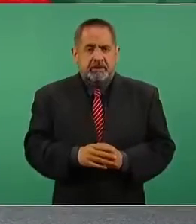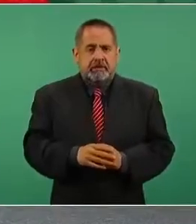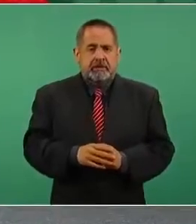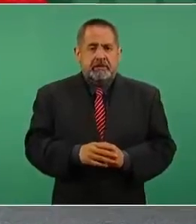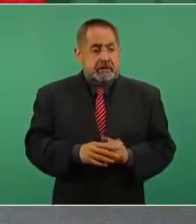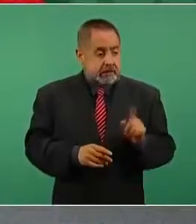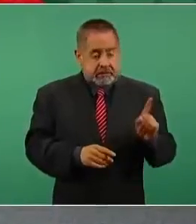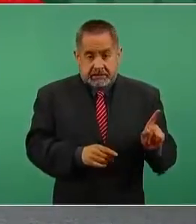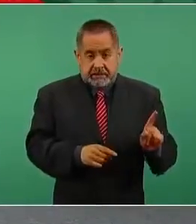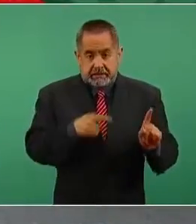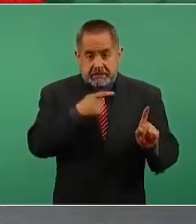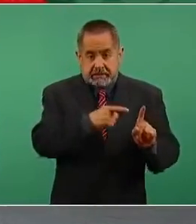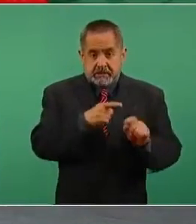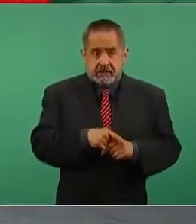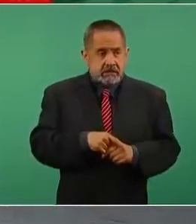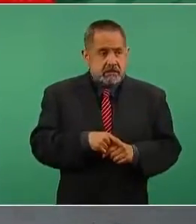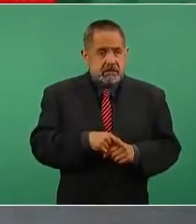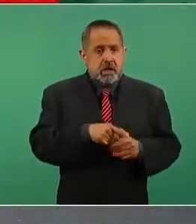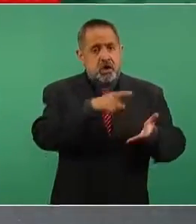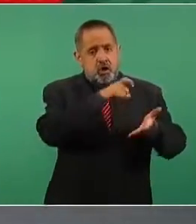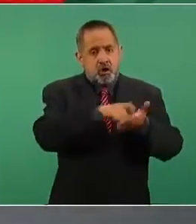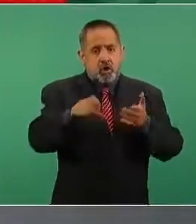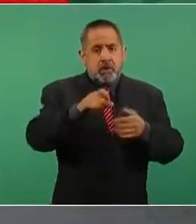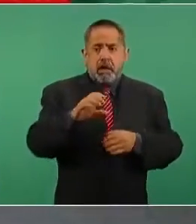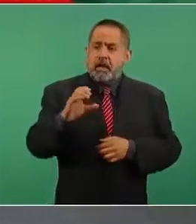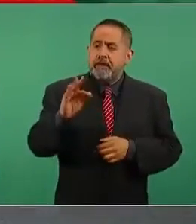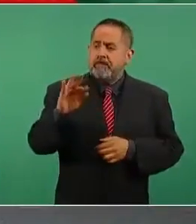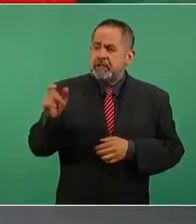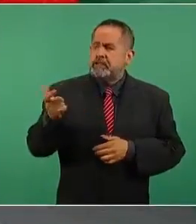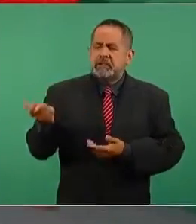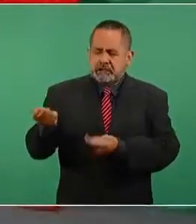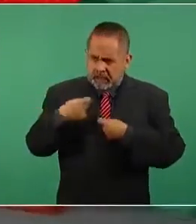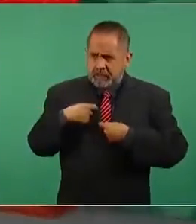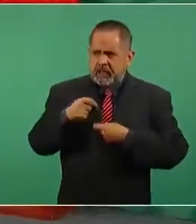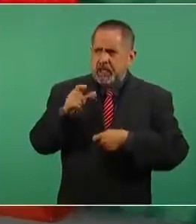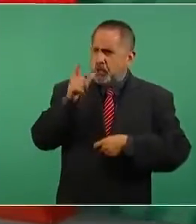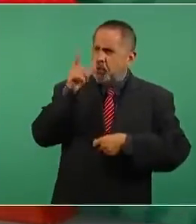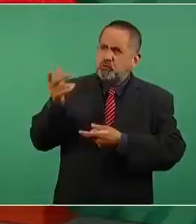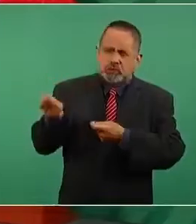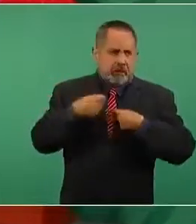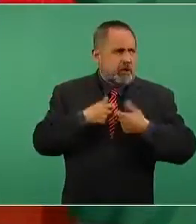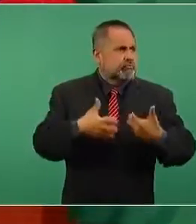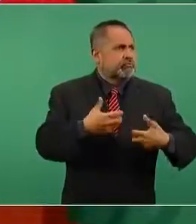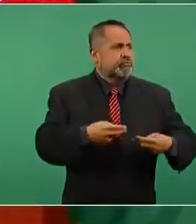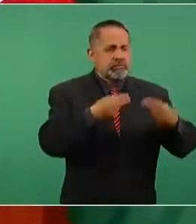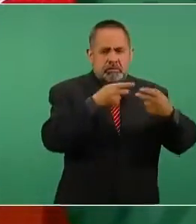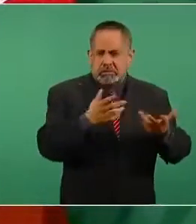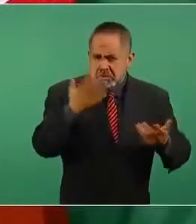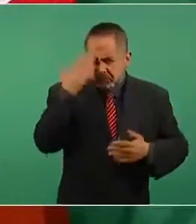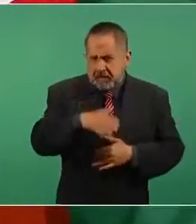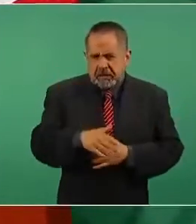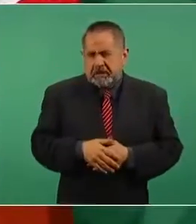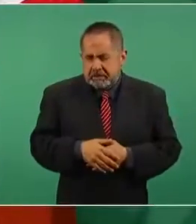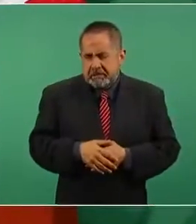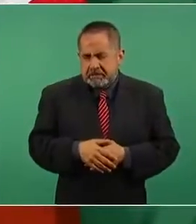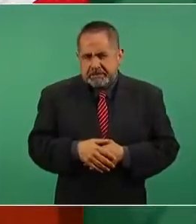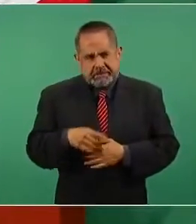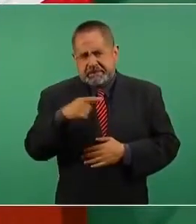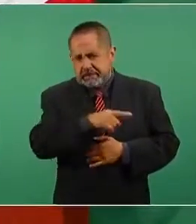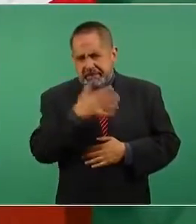Él le compra energía eléctrica a la Comisión Federal de Electricidad. Él sabe que en el tiempo